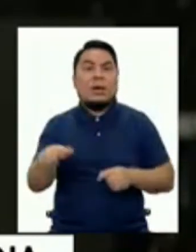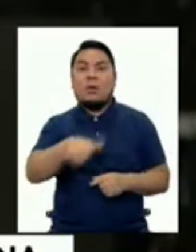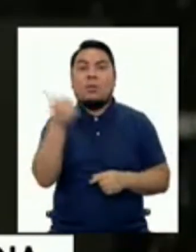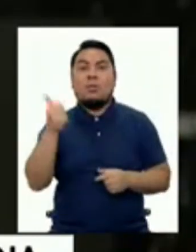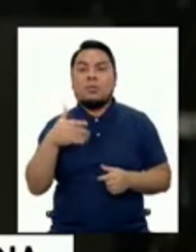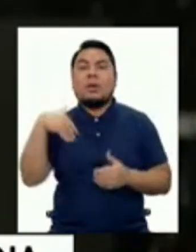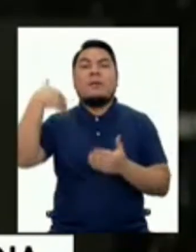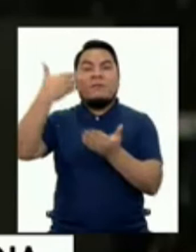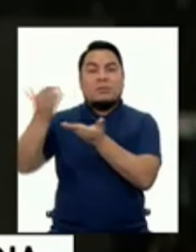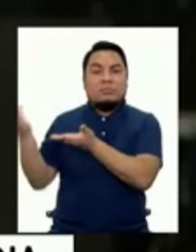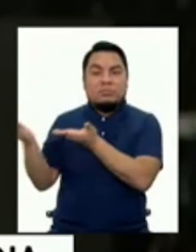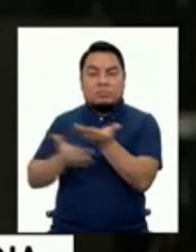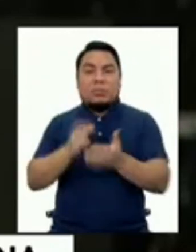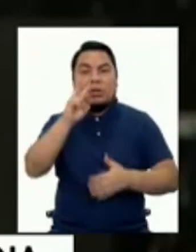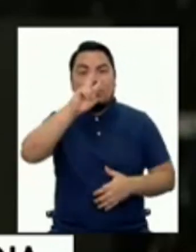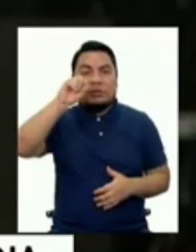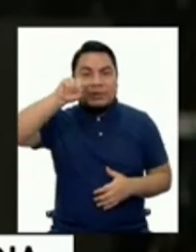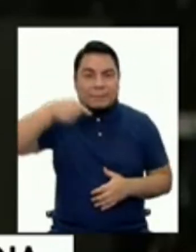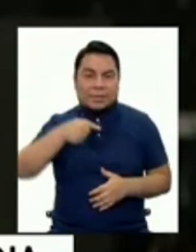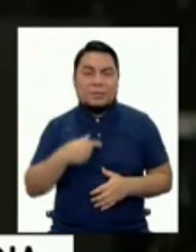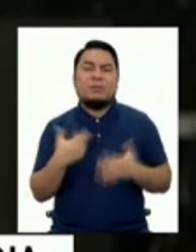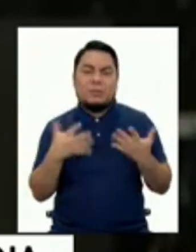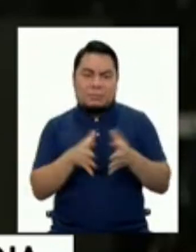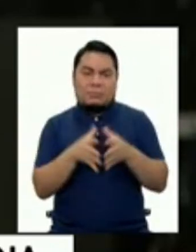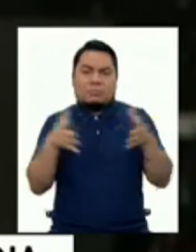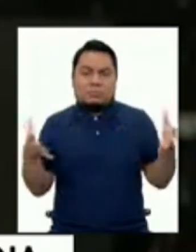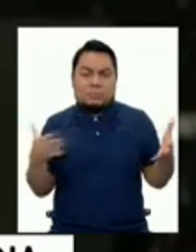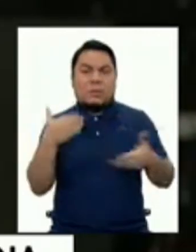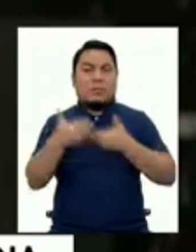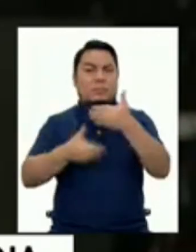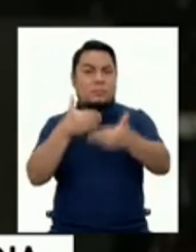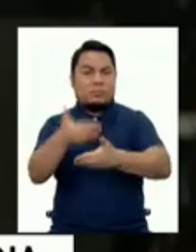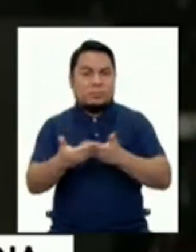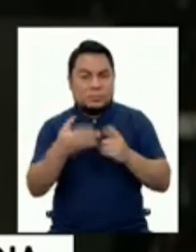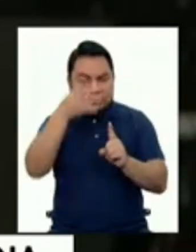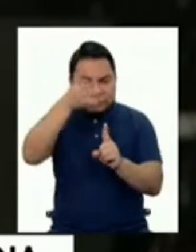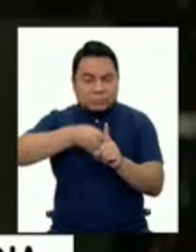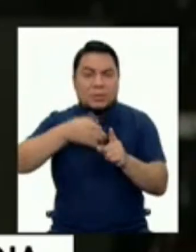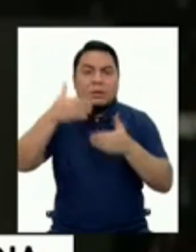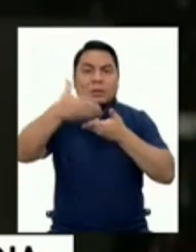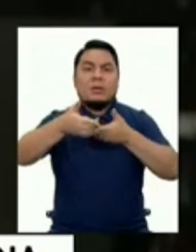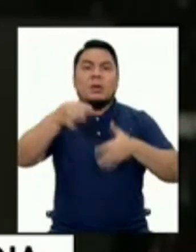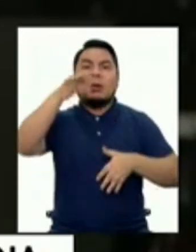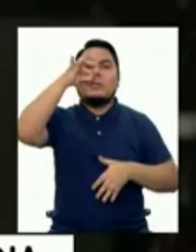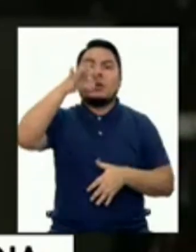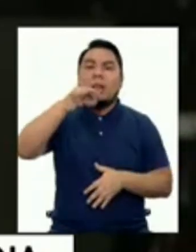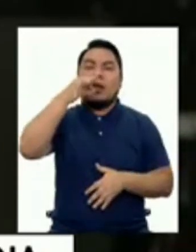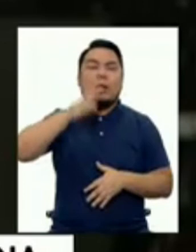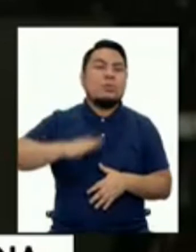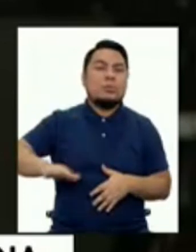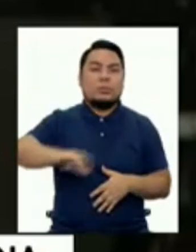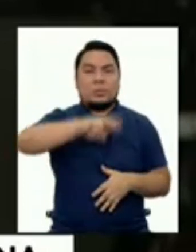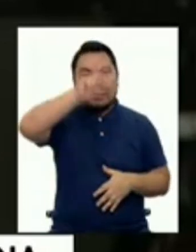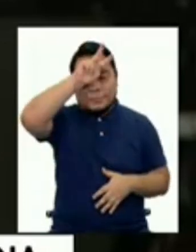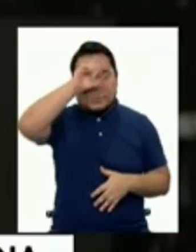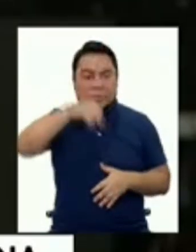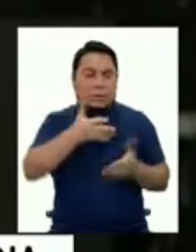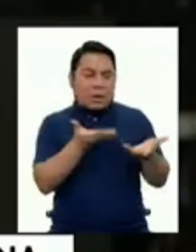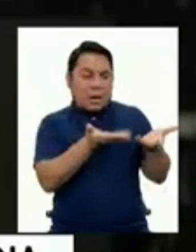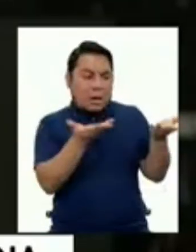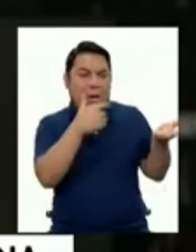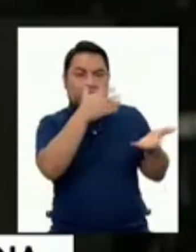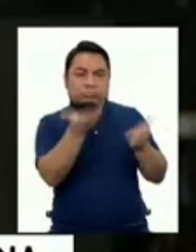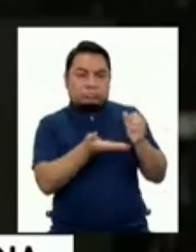200.000. Tenemos, o sea, una capacidad instalada de procesar pruebas moleculares en todo el país con nuestros